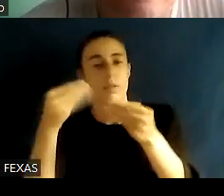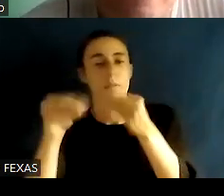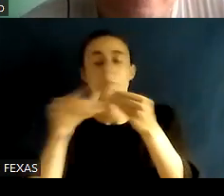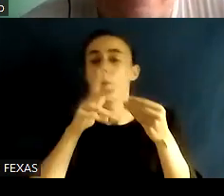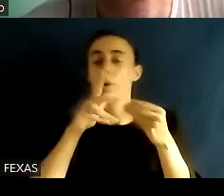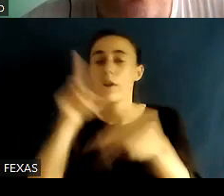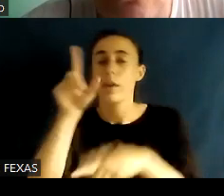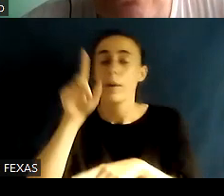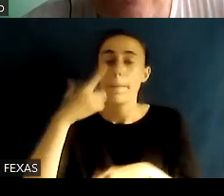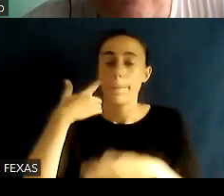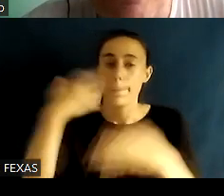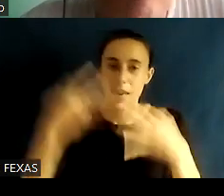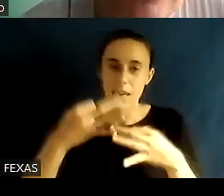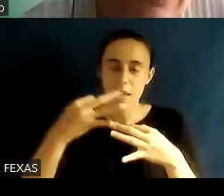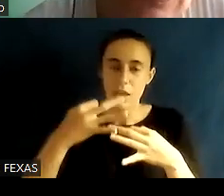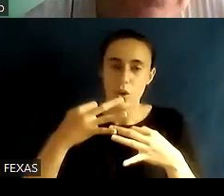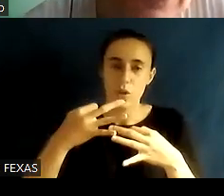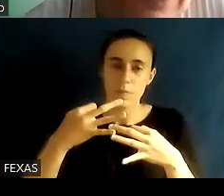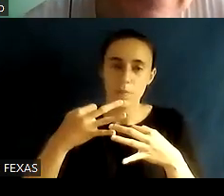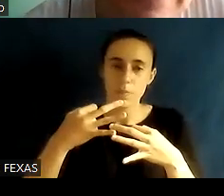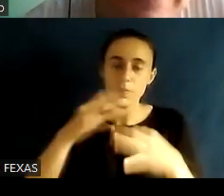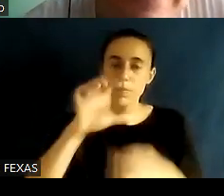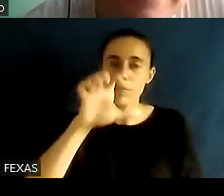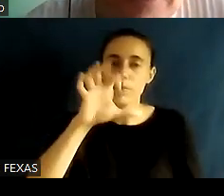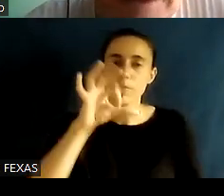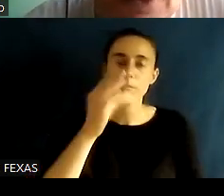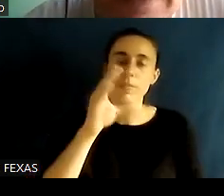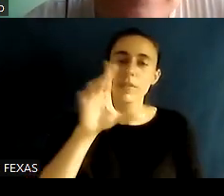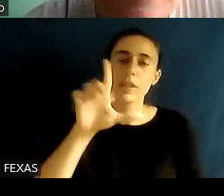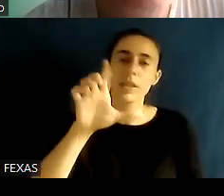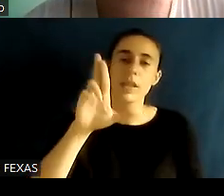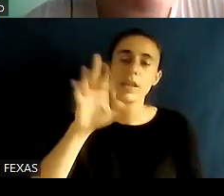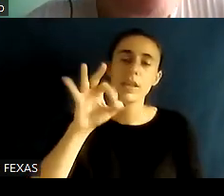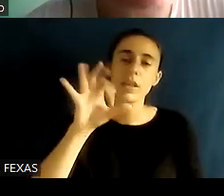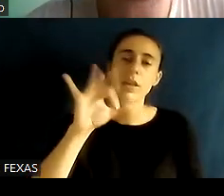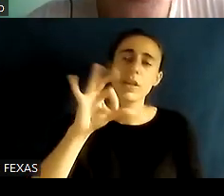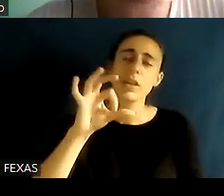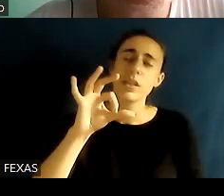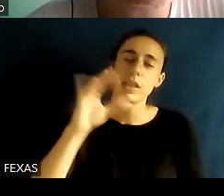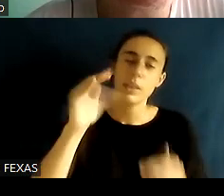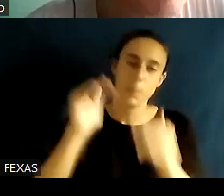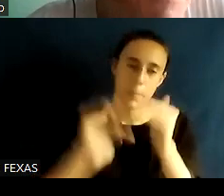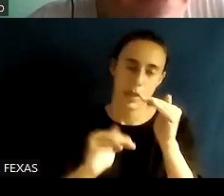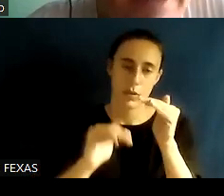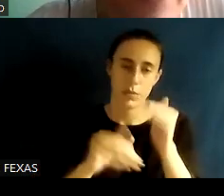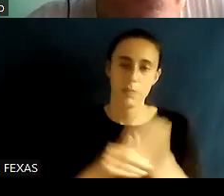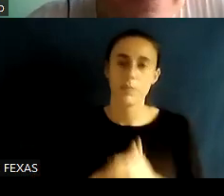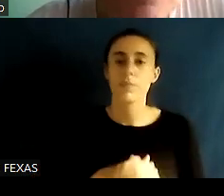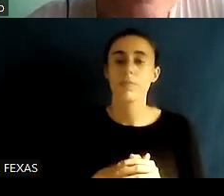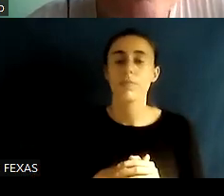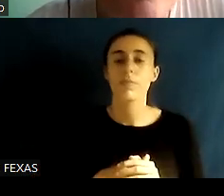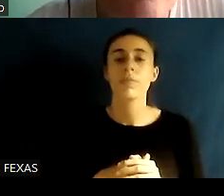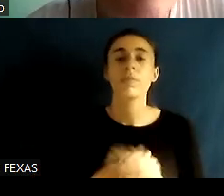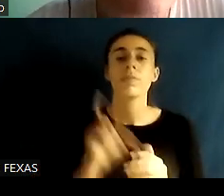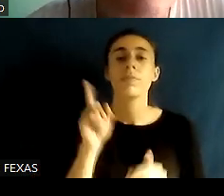a su función, a sus atribuciones antiinflamatorias, pero hay un reciente metaanálisis, por